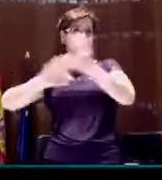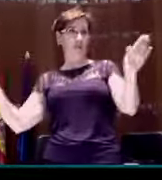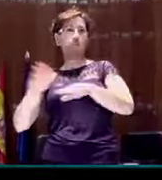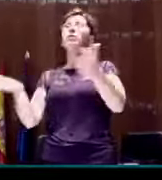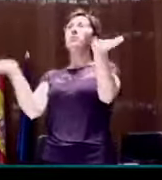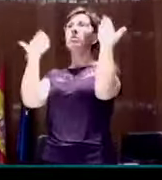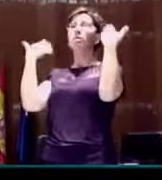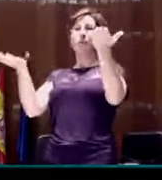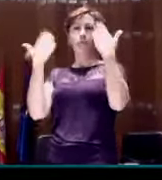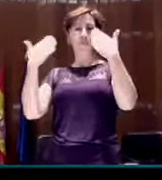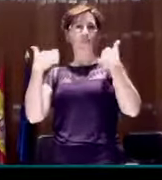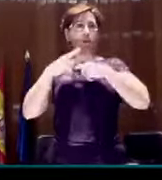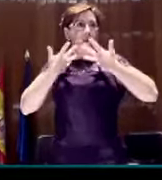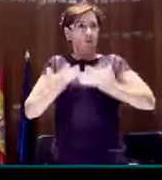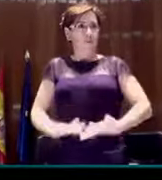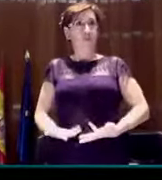que uno lleva consigo